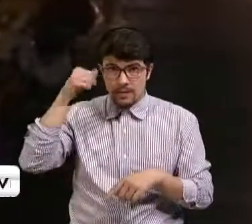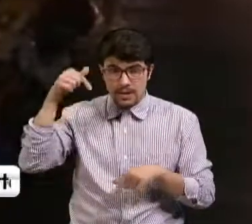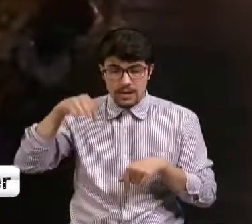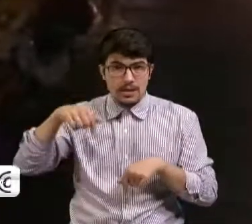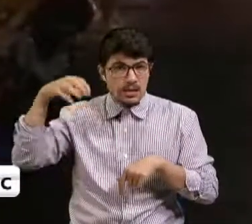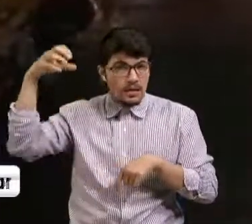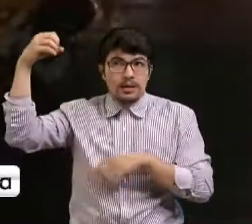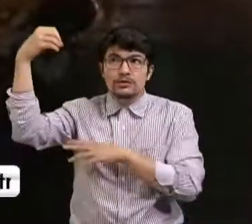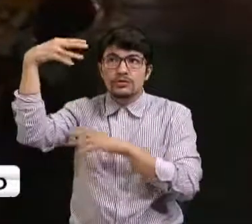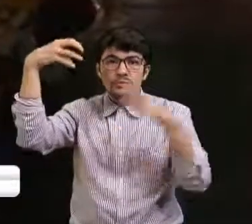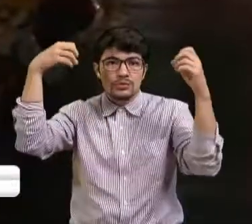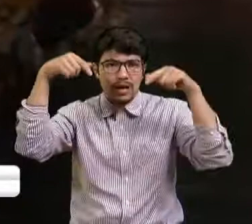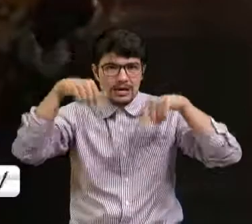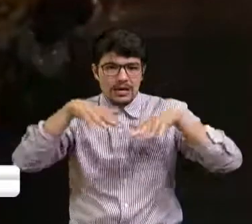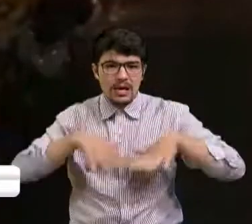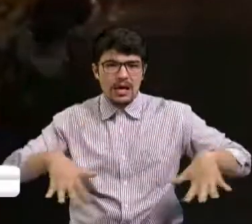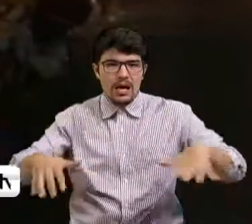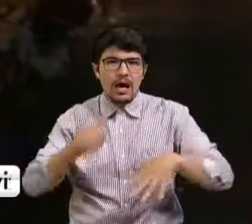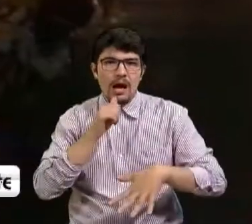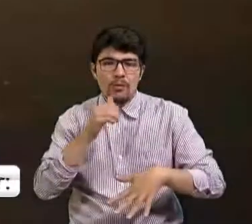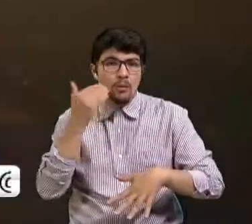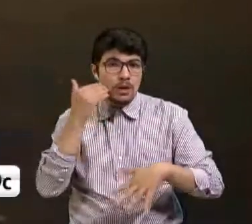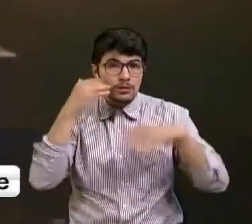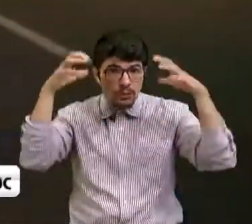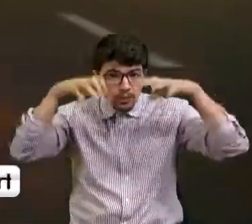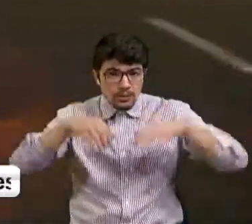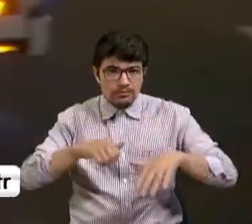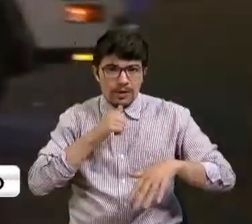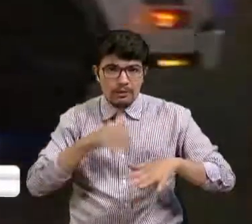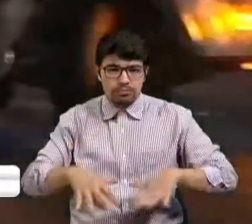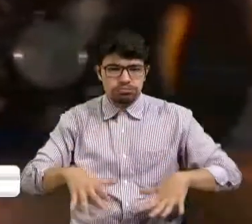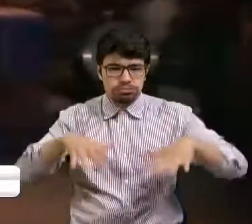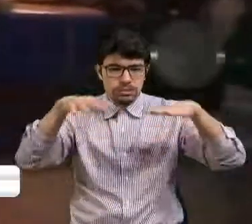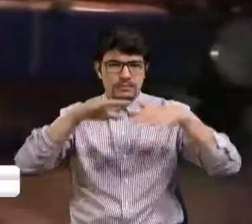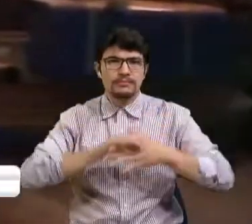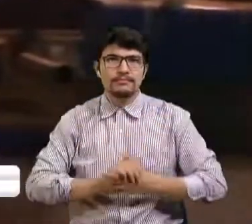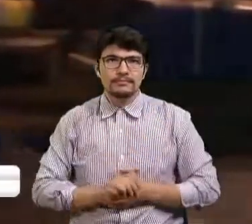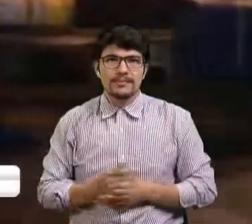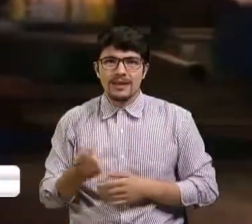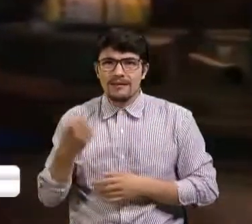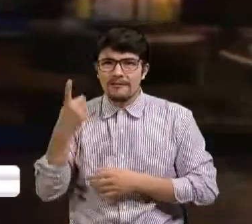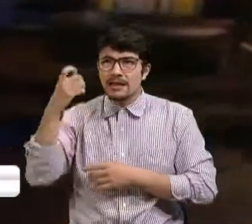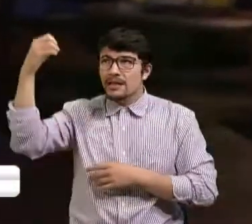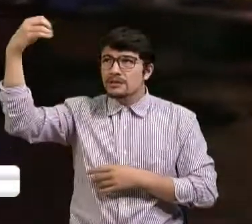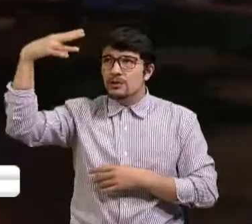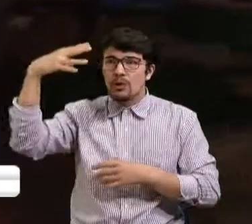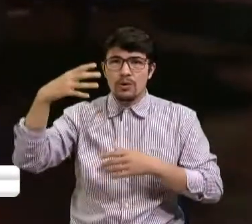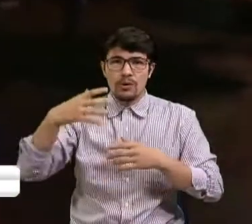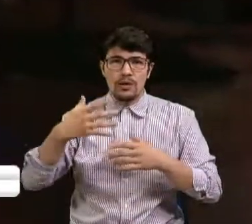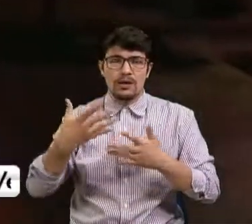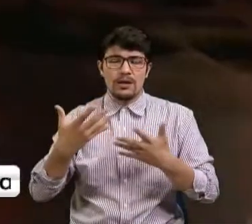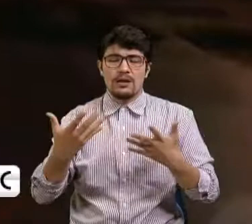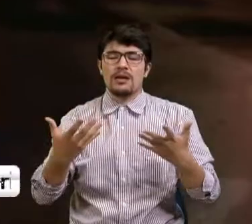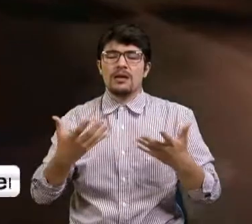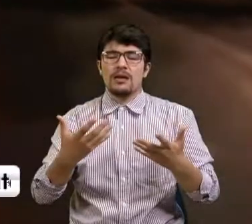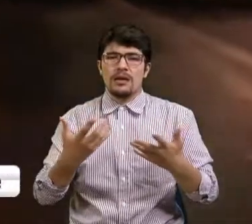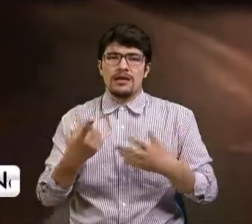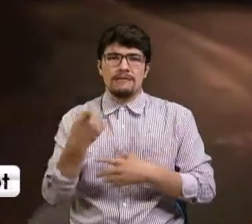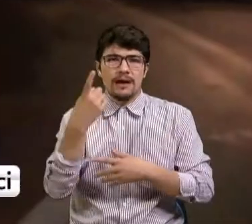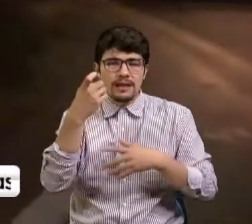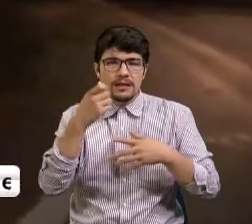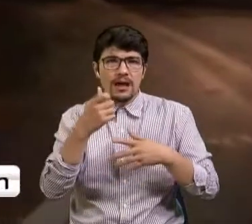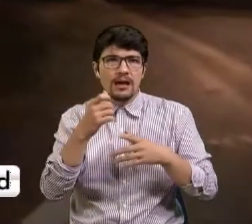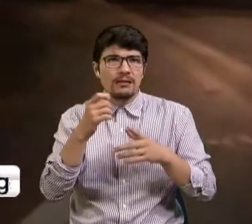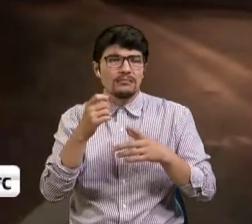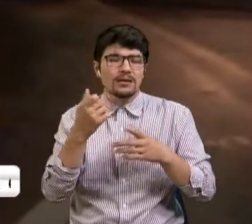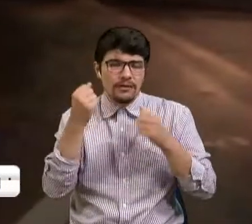forma una laguna cuando llueve la falta de iluminación y la fuerte lluvias fueron el detonante para que este accidente se provocara